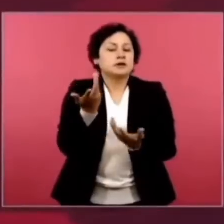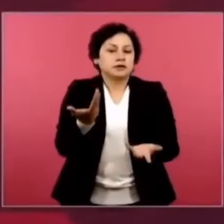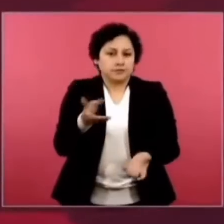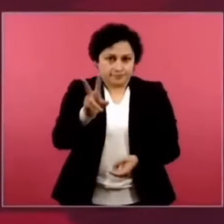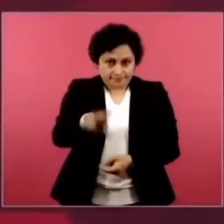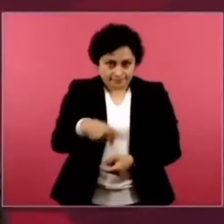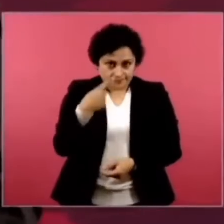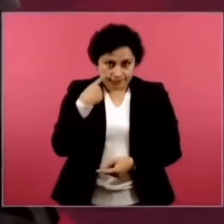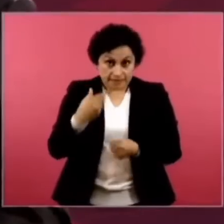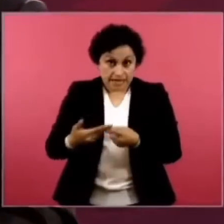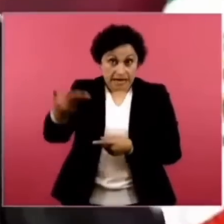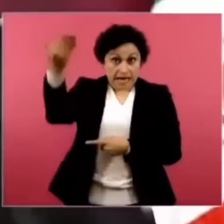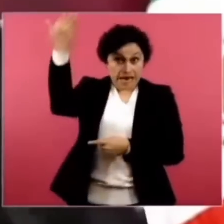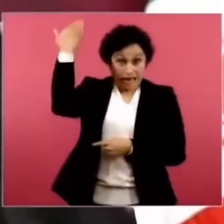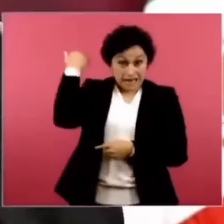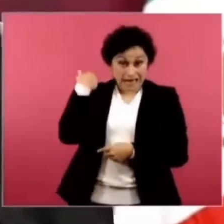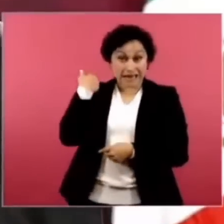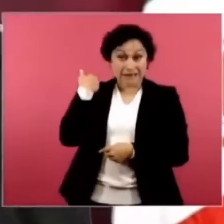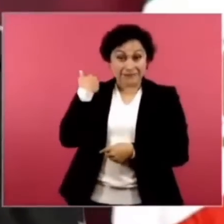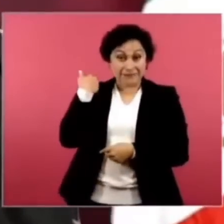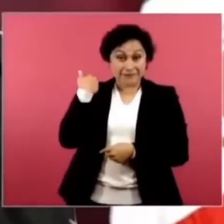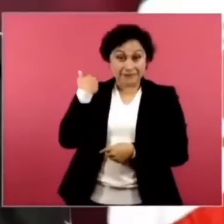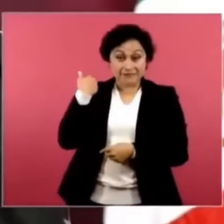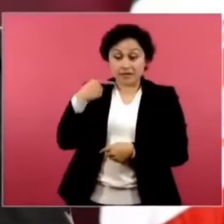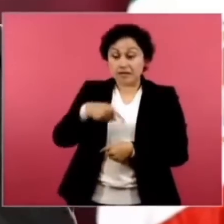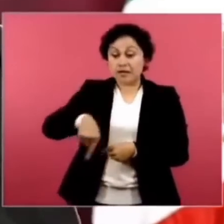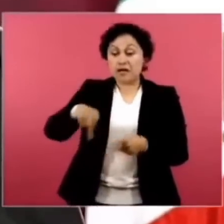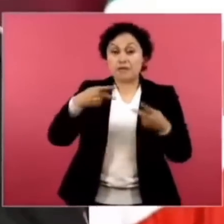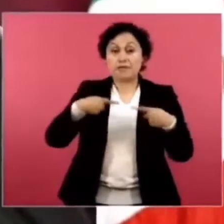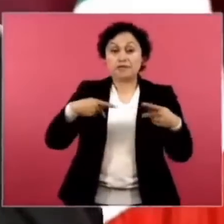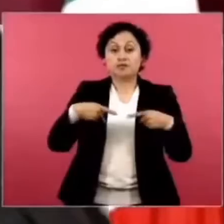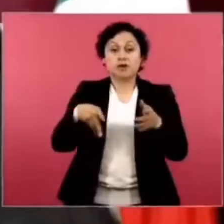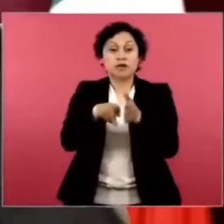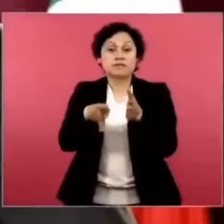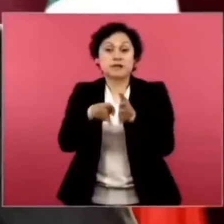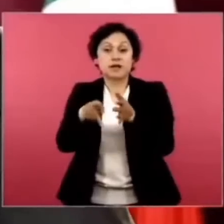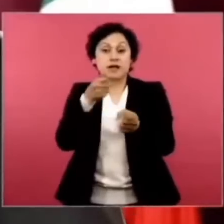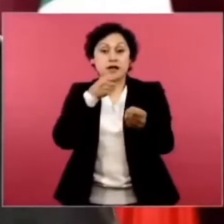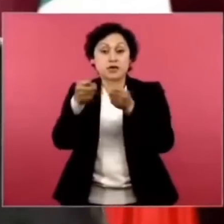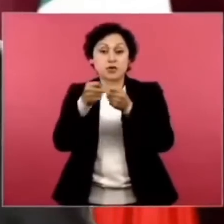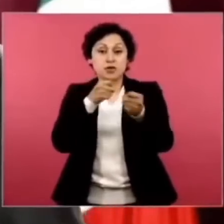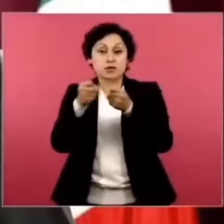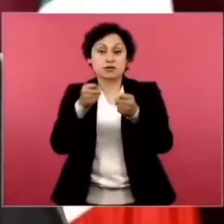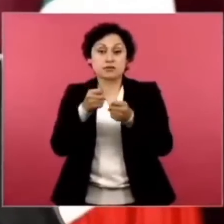se conformaban, ¿no?, con poco,